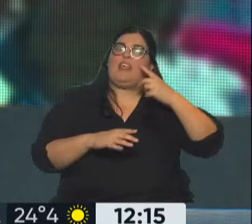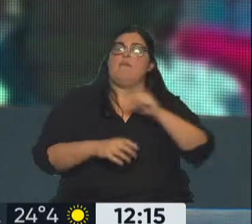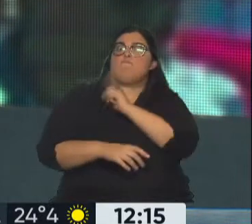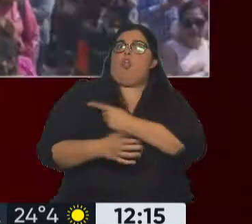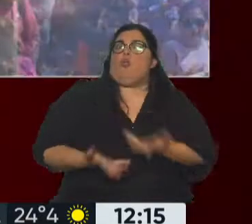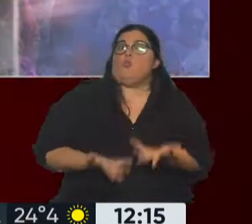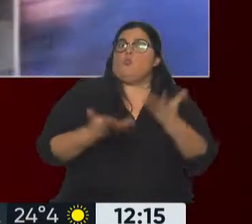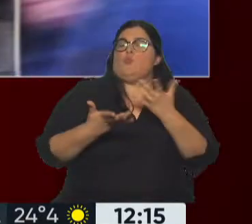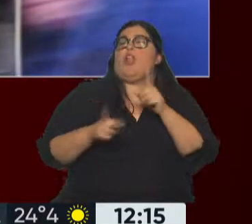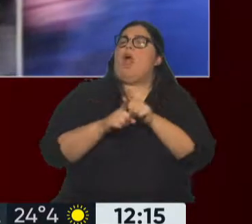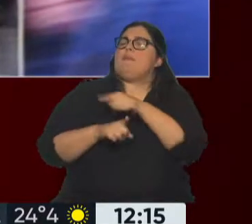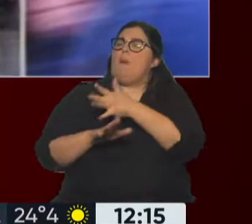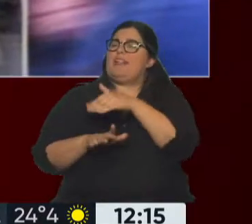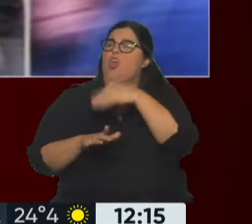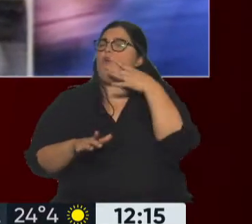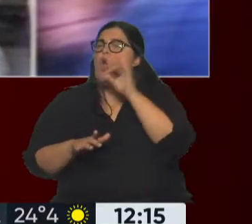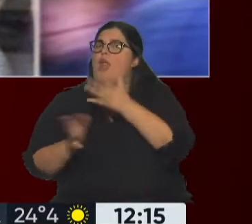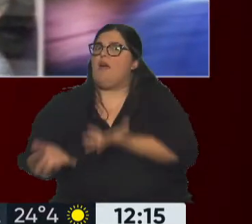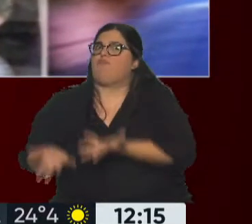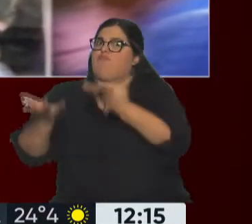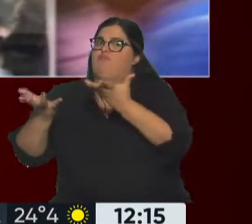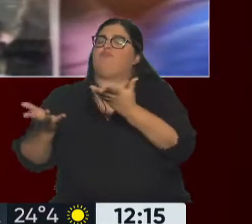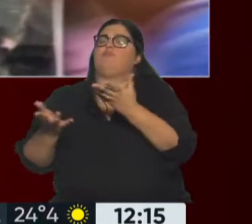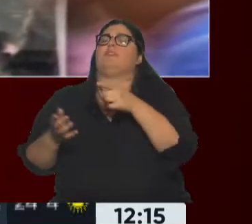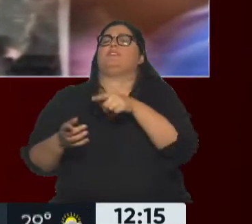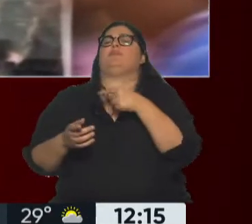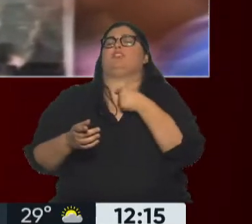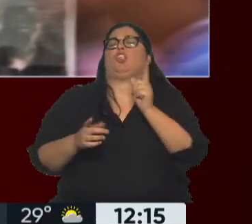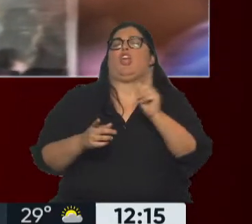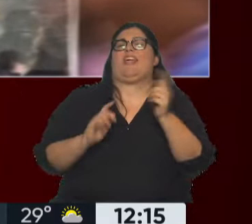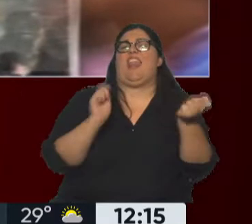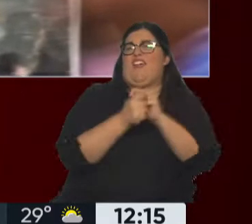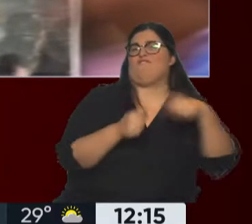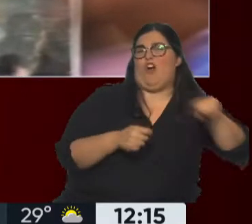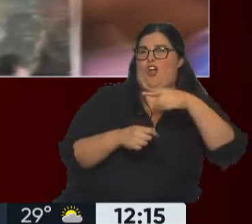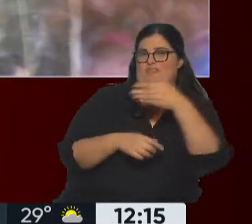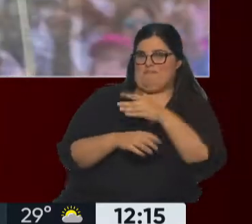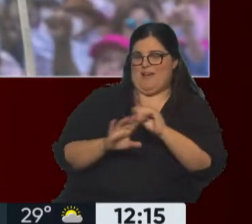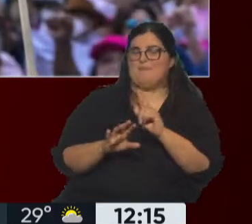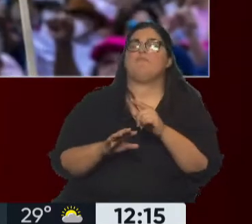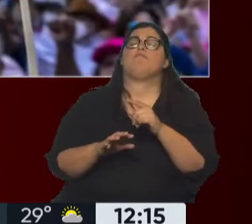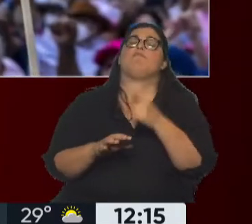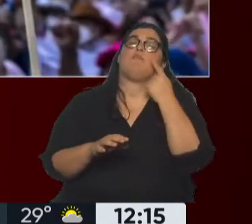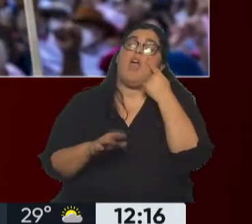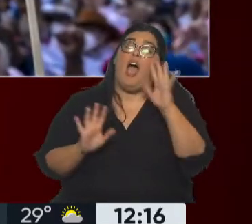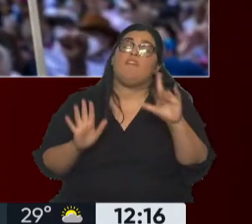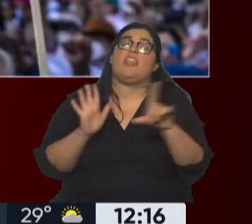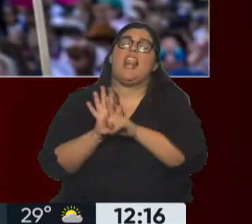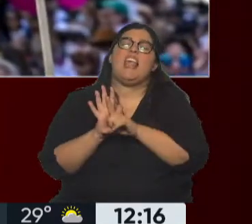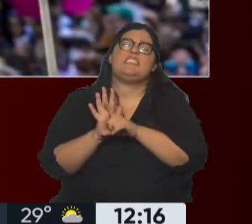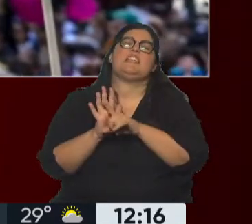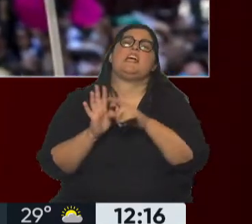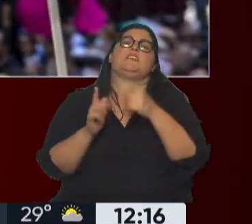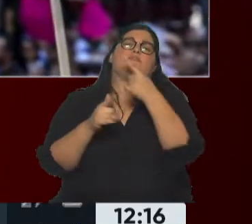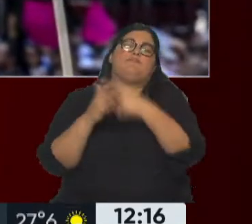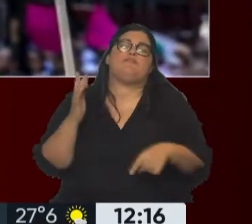creo que los votos no están para la reforma y hay que ver cuál es ese plan B con las leyes secundarias que se pueden meter